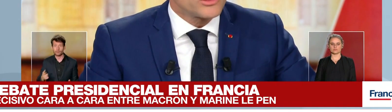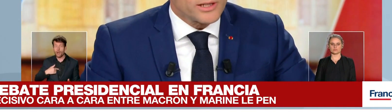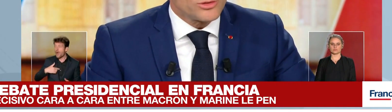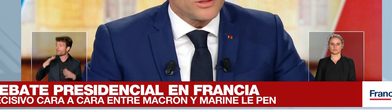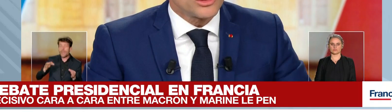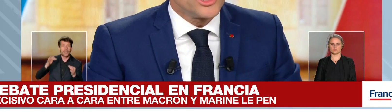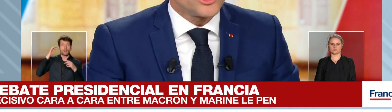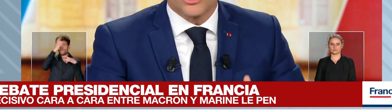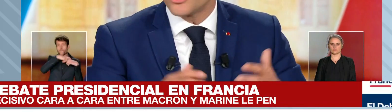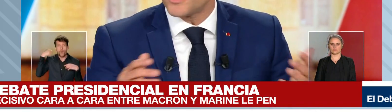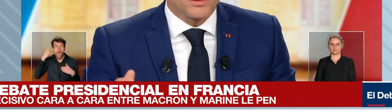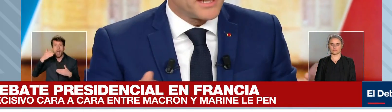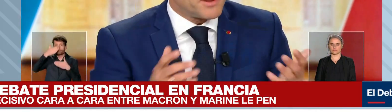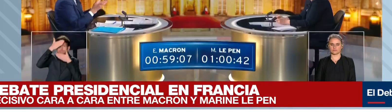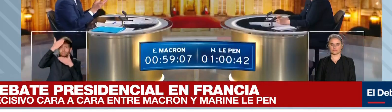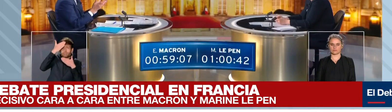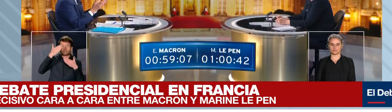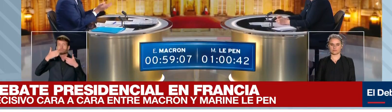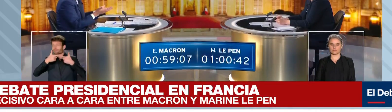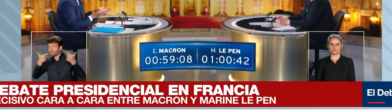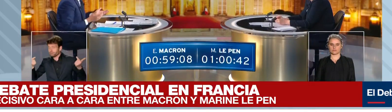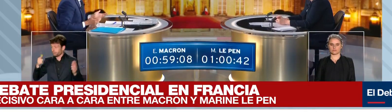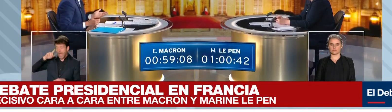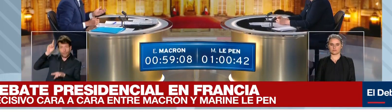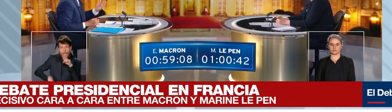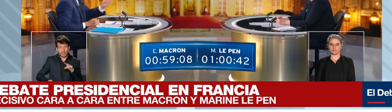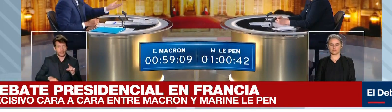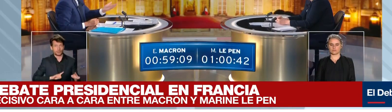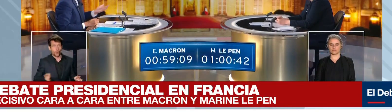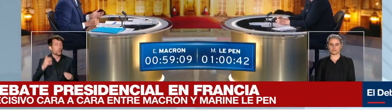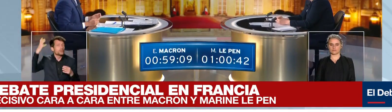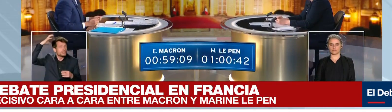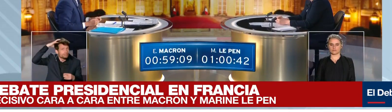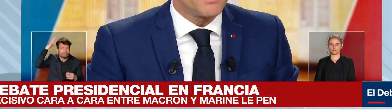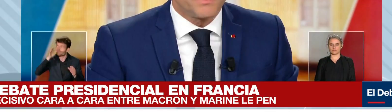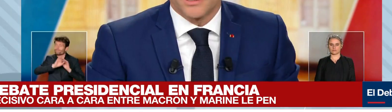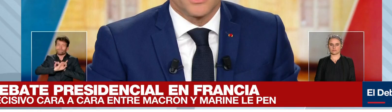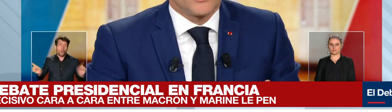la kippa, ni del velo islámico, ni de cualquier otro